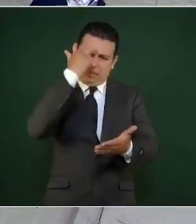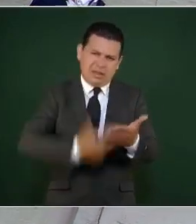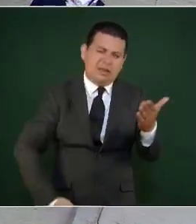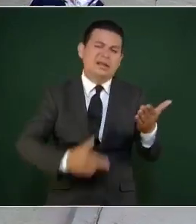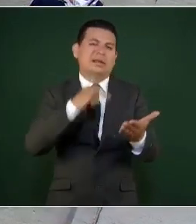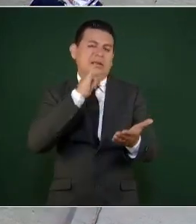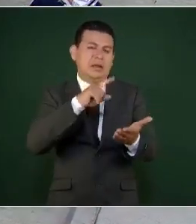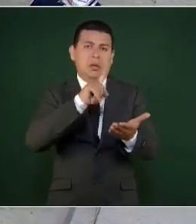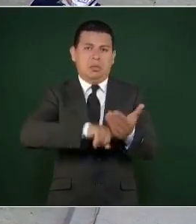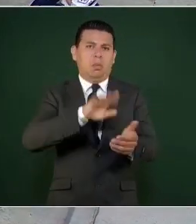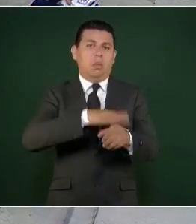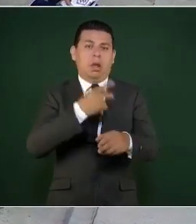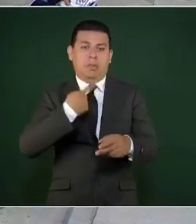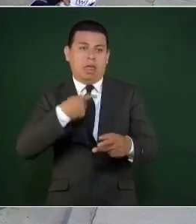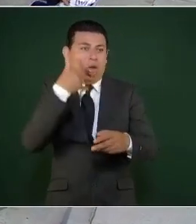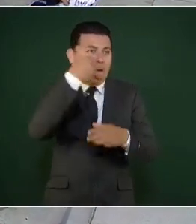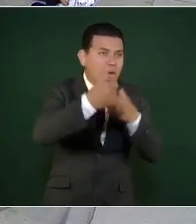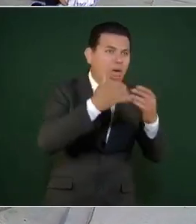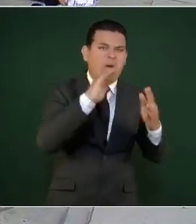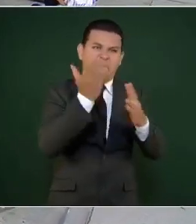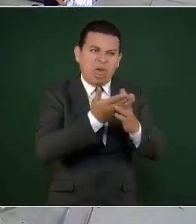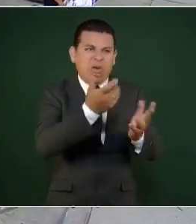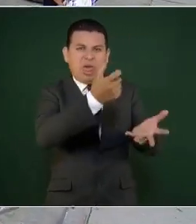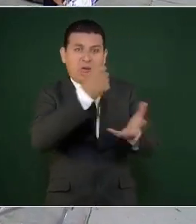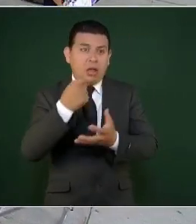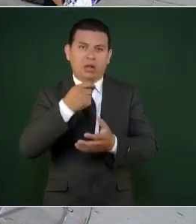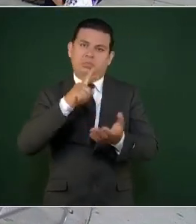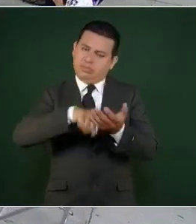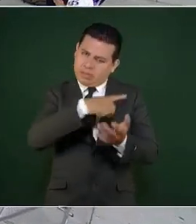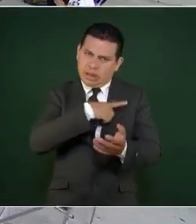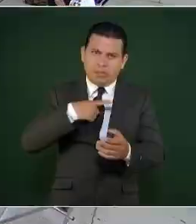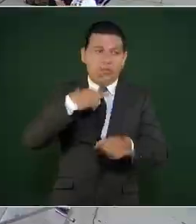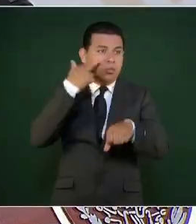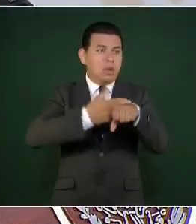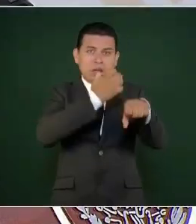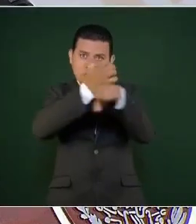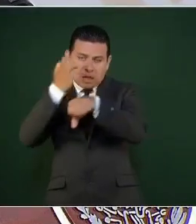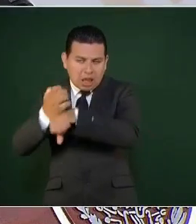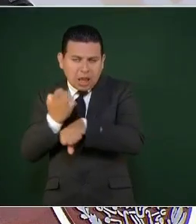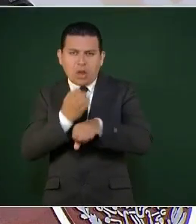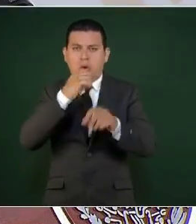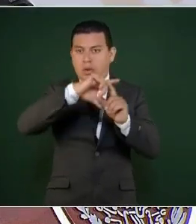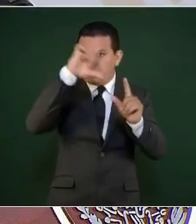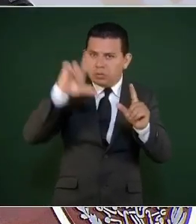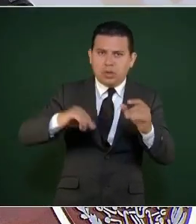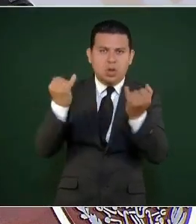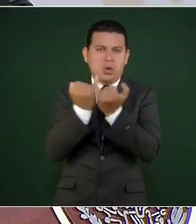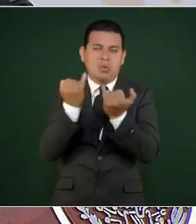de manera que haya por parte del Estado mexicano pues